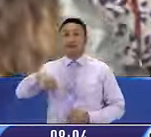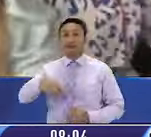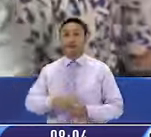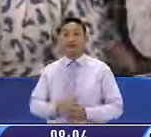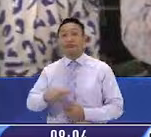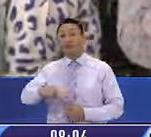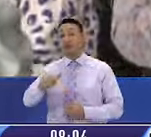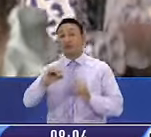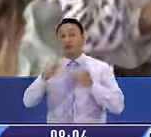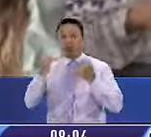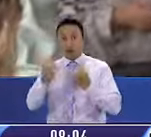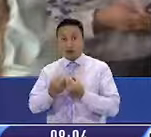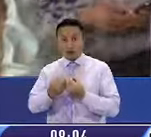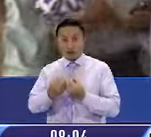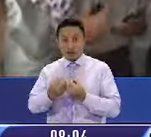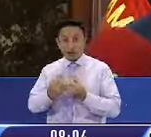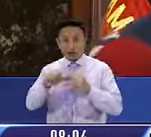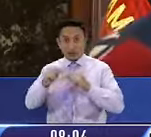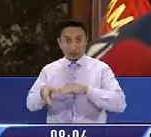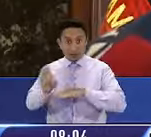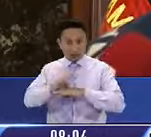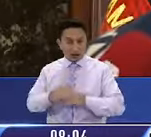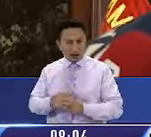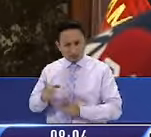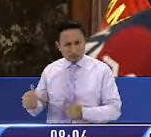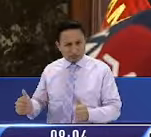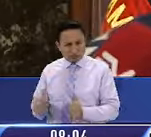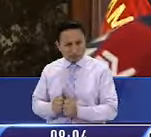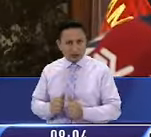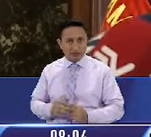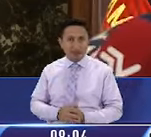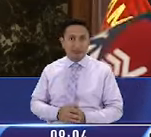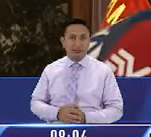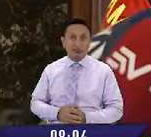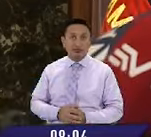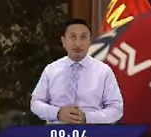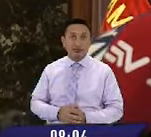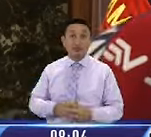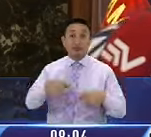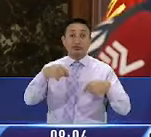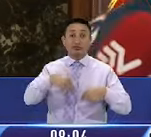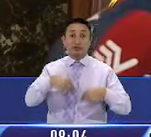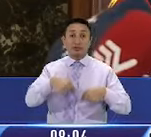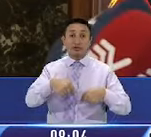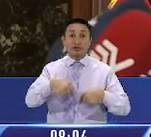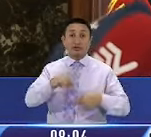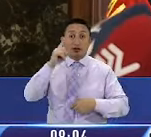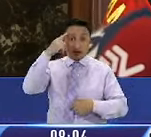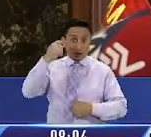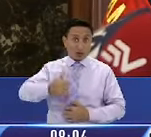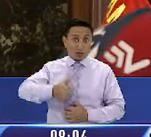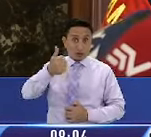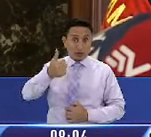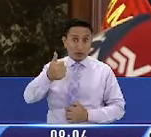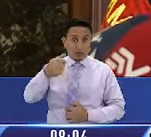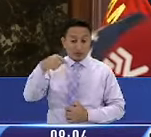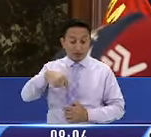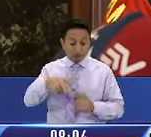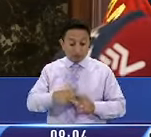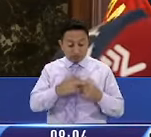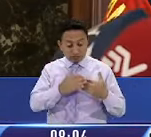otras organizaciones políticas. El oficialismo desde el principio de este periodo legislativo ha pretendido